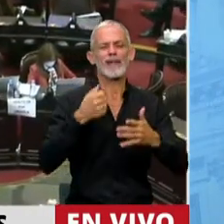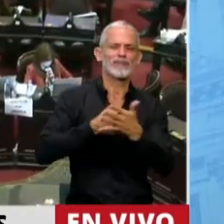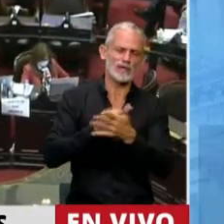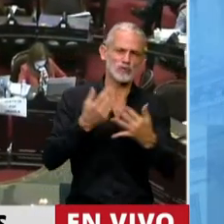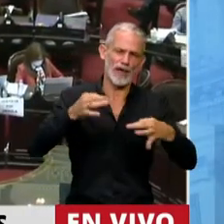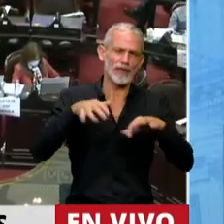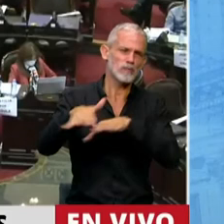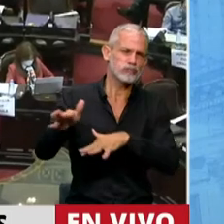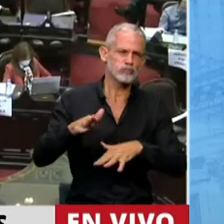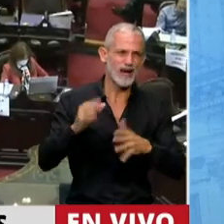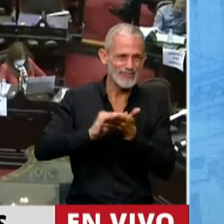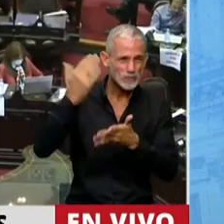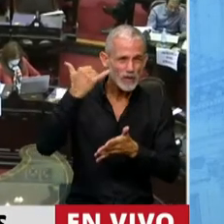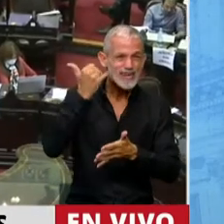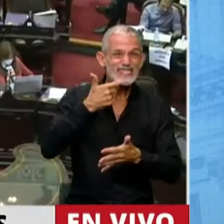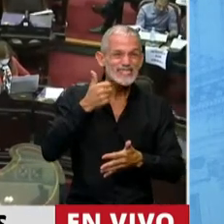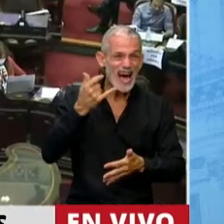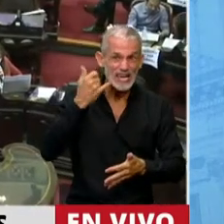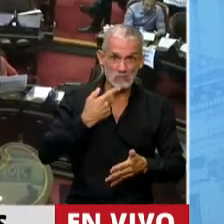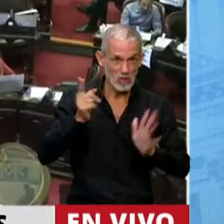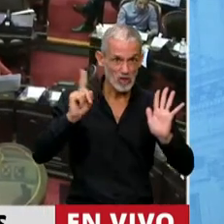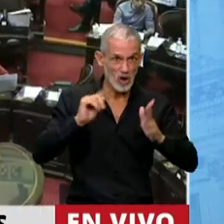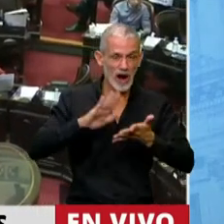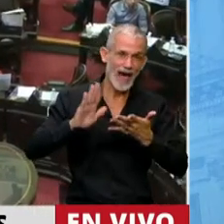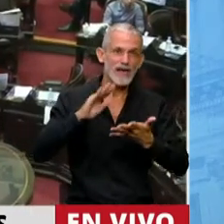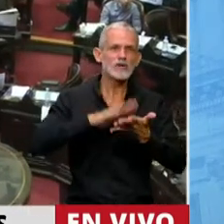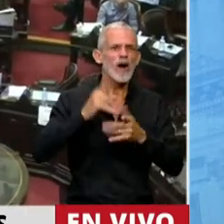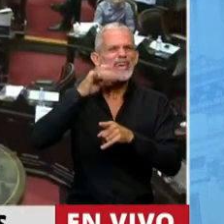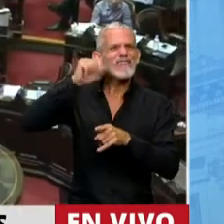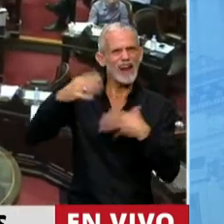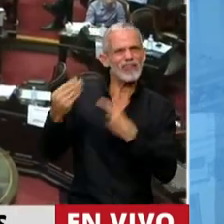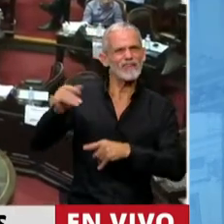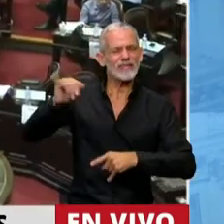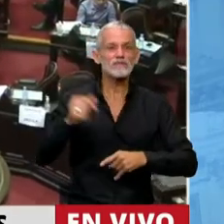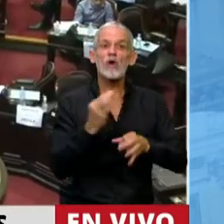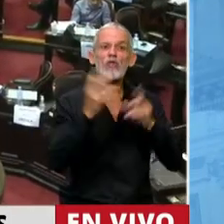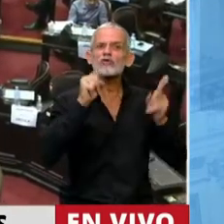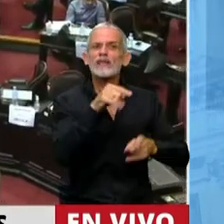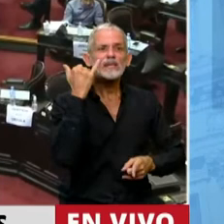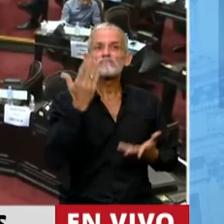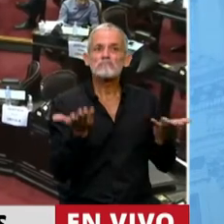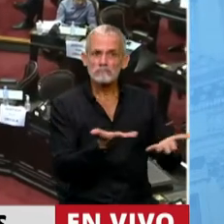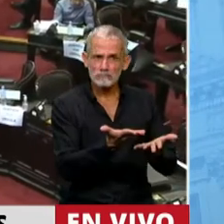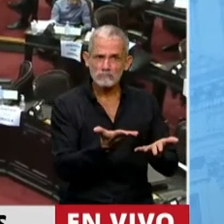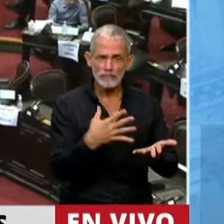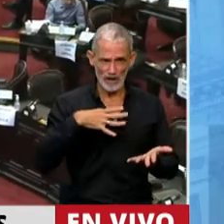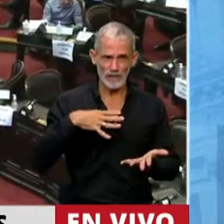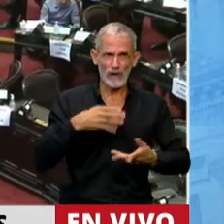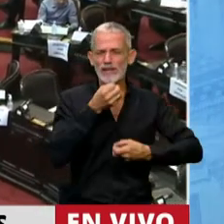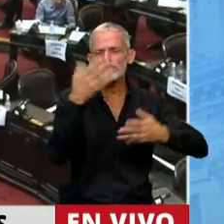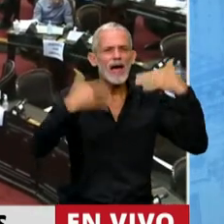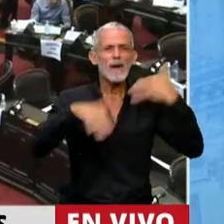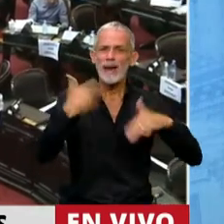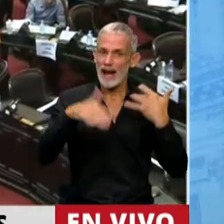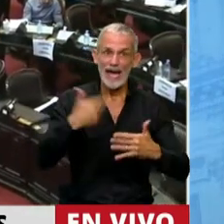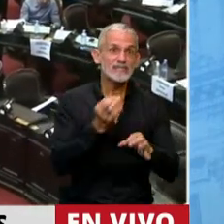Recién el diputado Yasky que habló, no mencionó a los docentes, defendió a Infran. Entonces lo que hace falta es declarar la